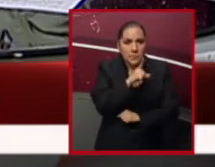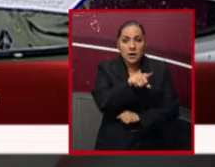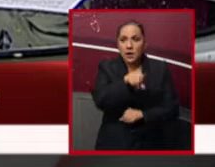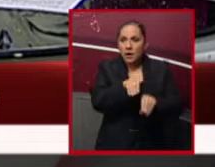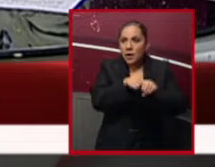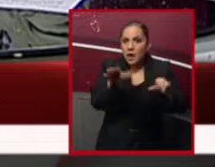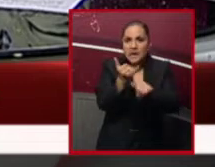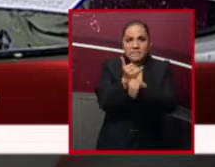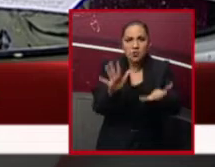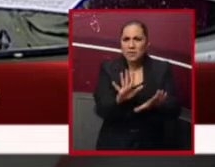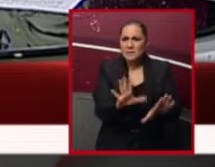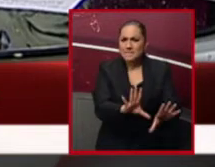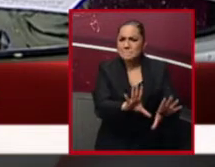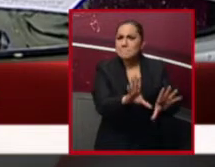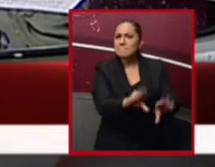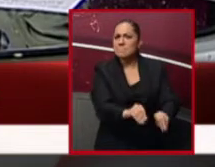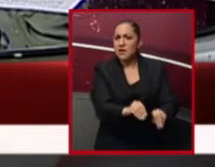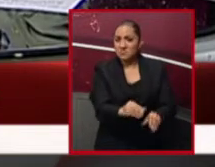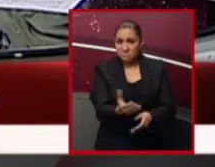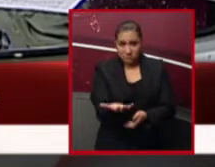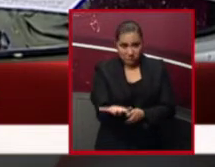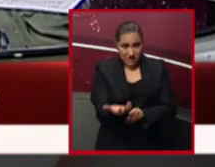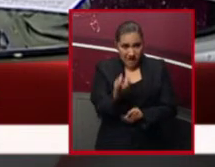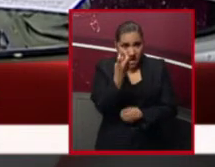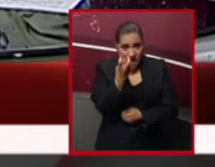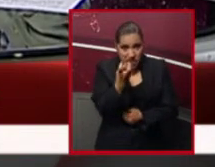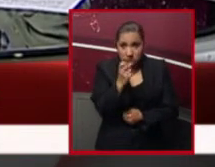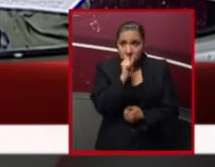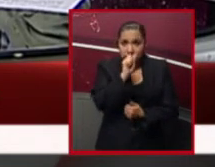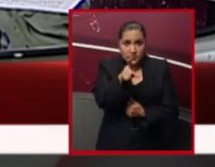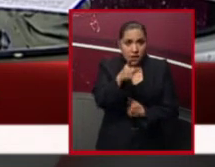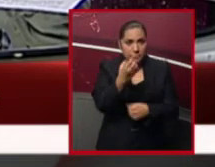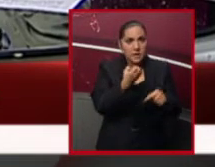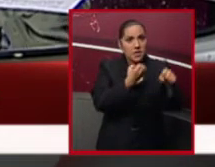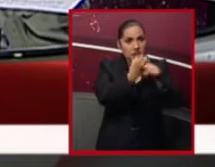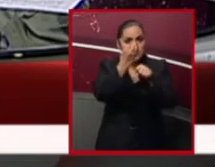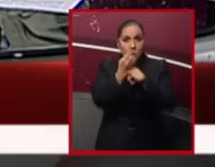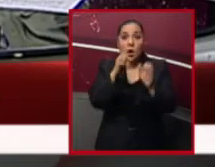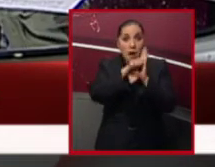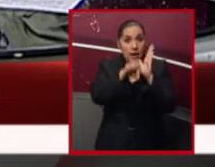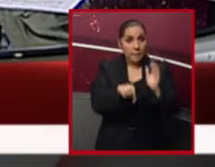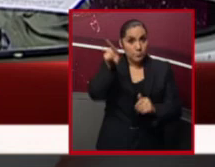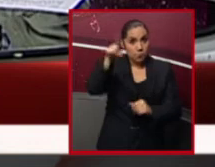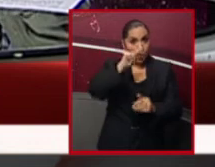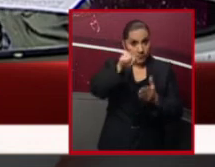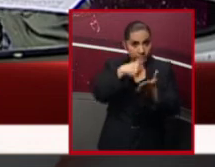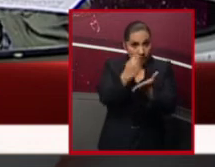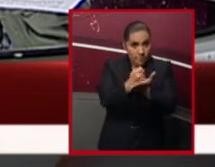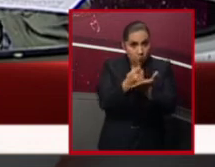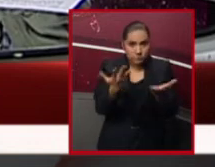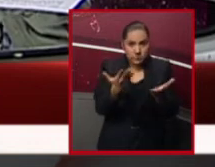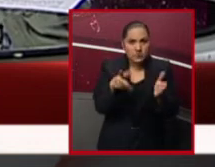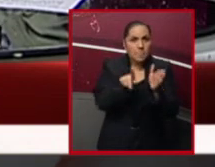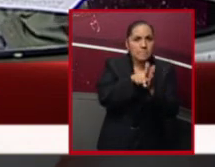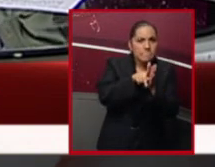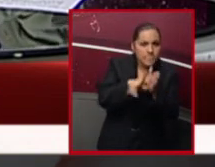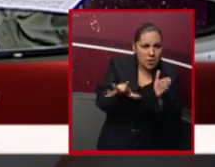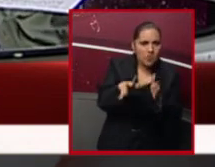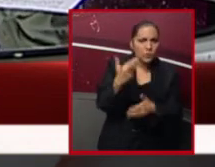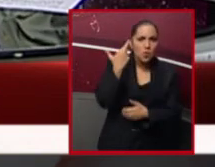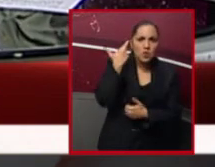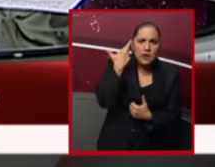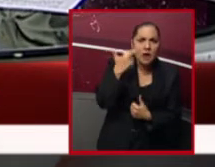ya ocurre en algunos estados, como Tamaulipas, por ejemplo, en donde los periódicos y los medios de comunicación